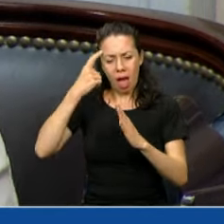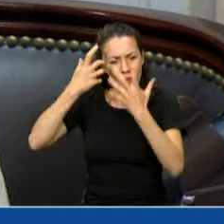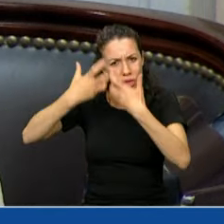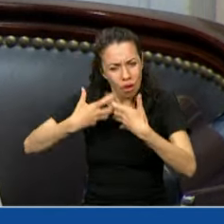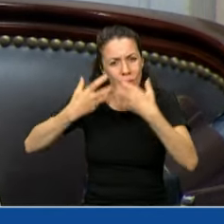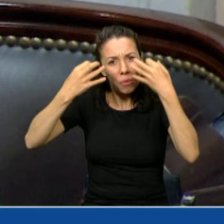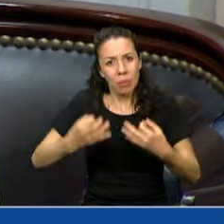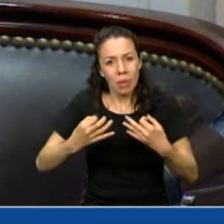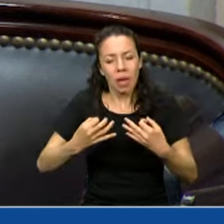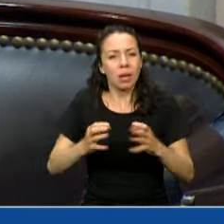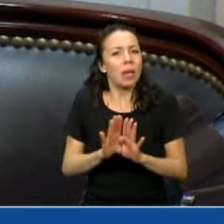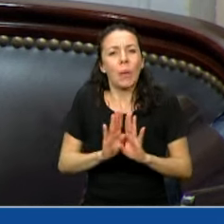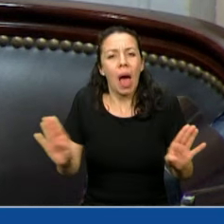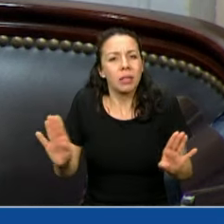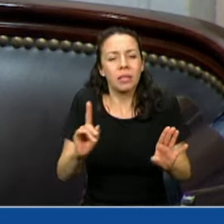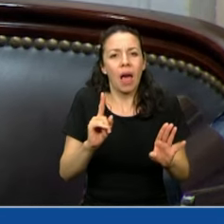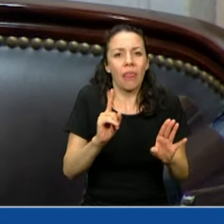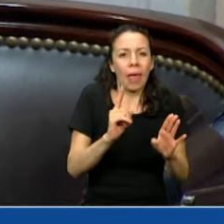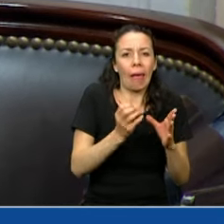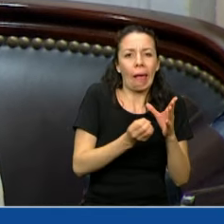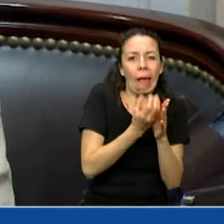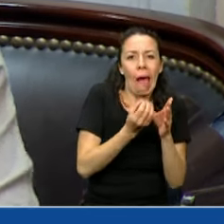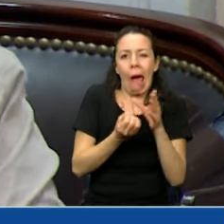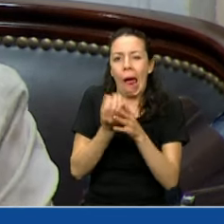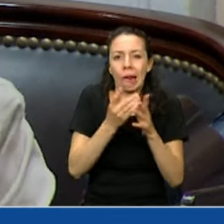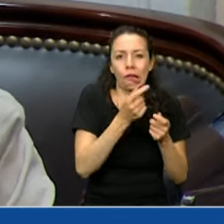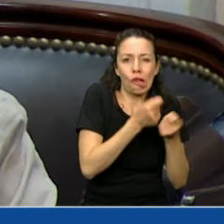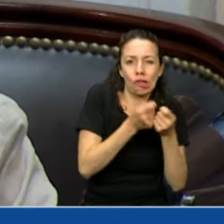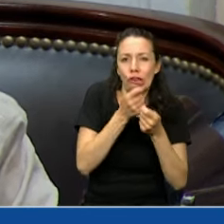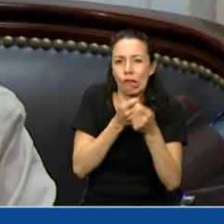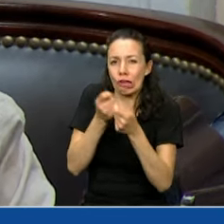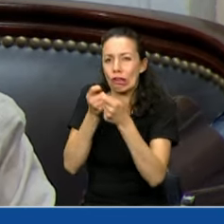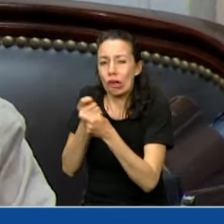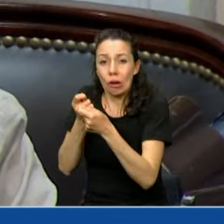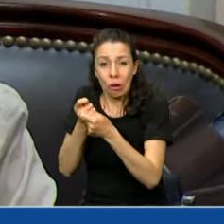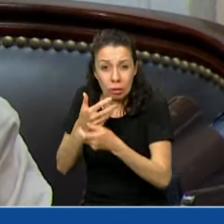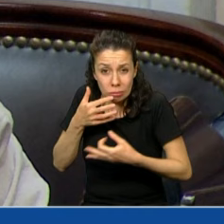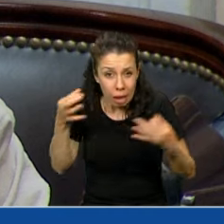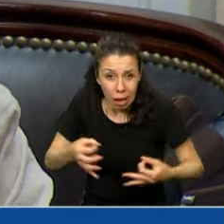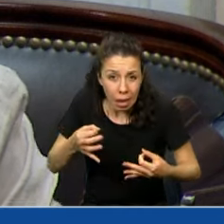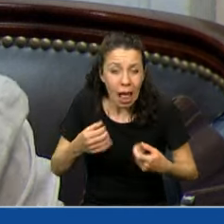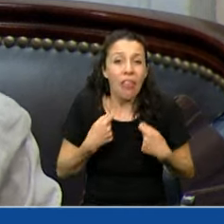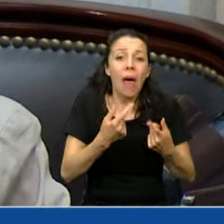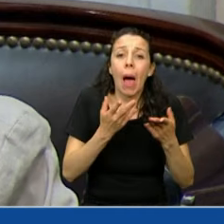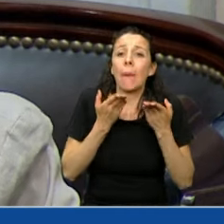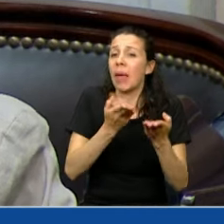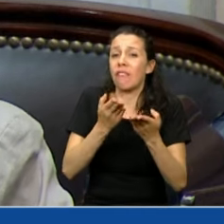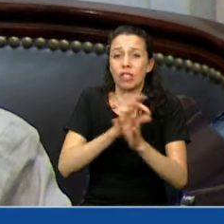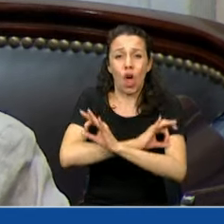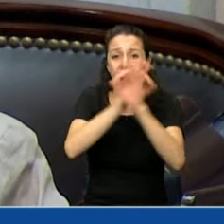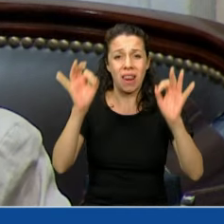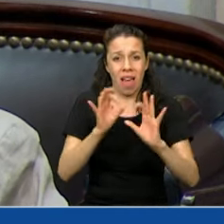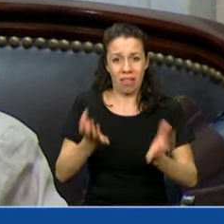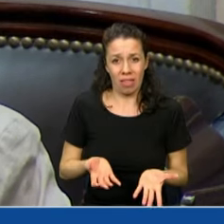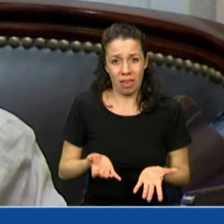dejemos de generar estas ventanitas Y estos kiosquitos que a la larga no benefician a nadie porque hay